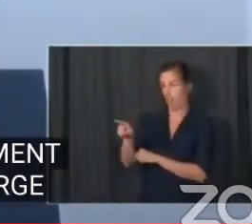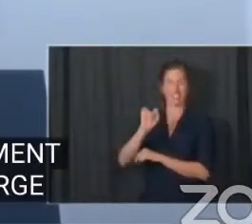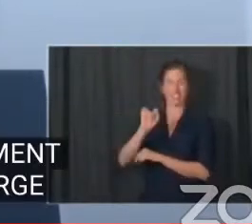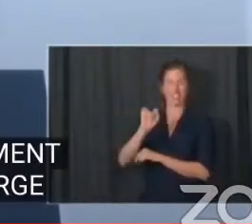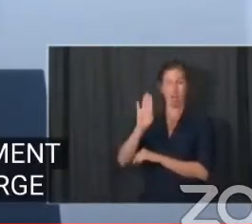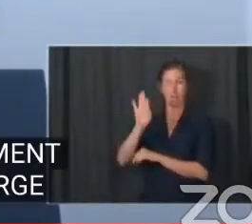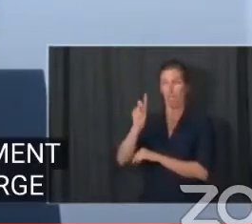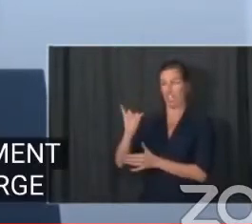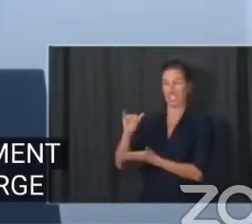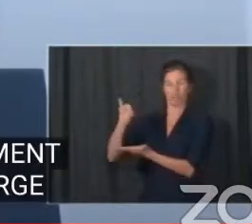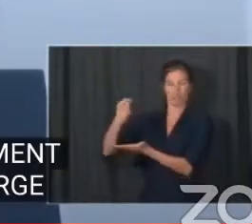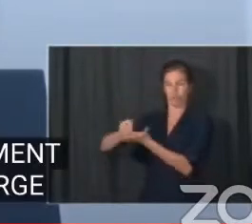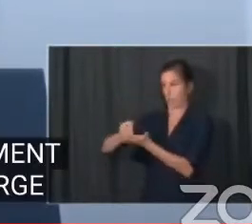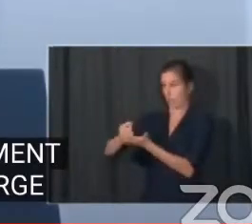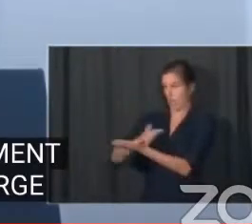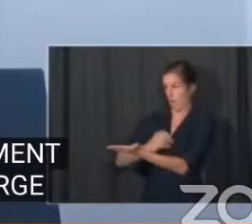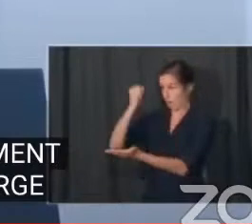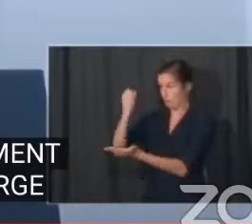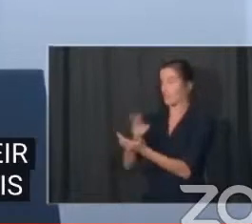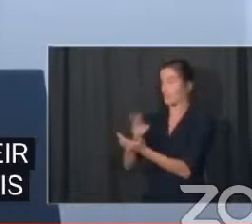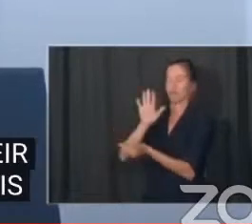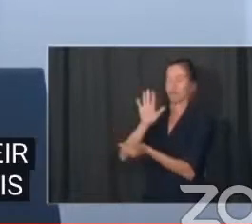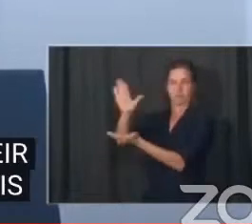para alcanzar un gran acuerdo